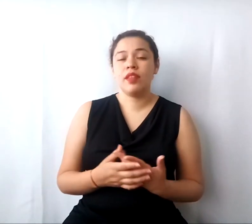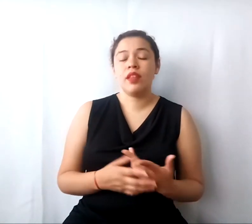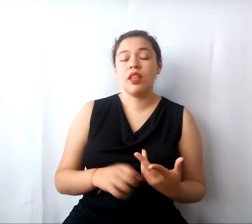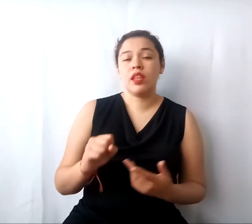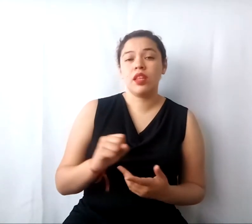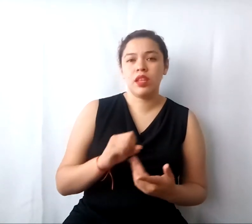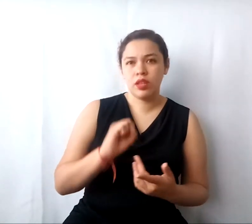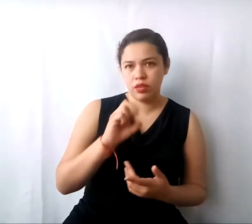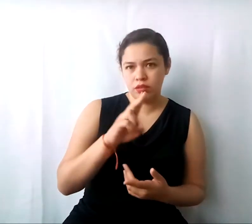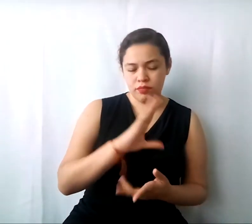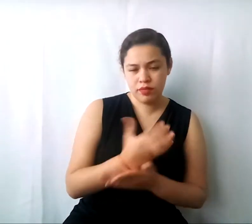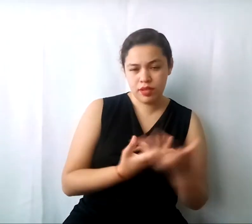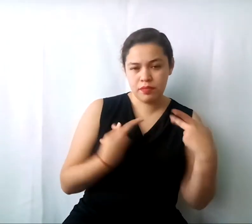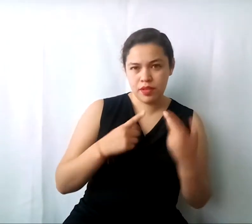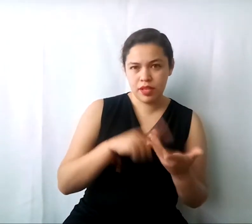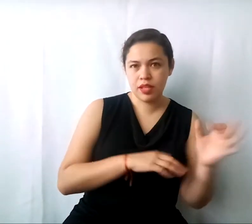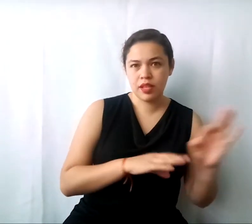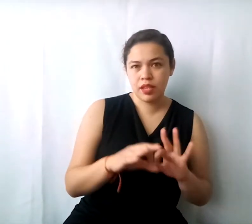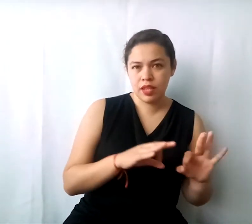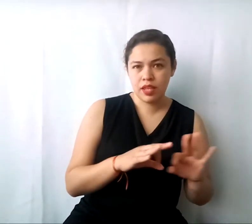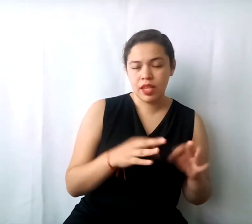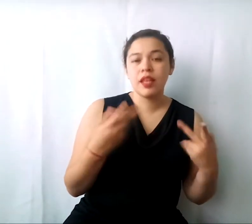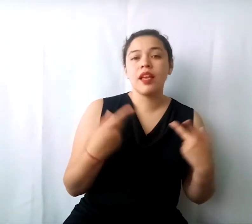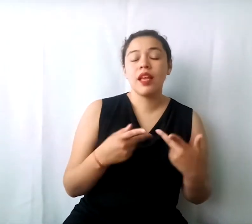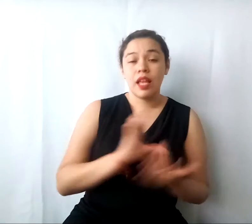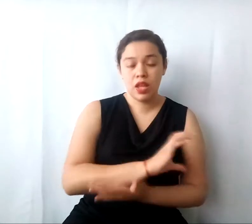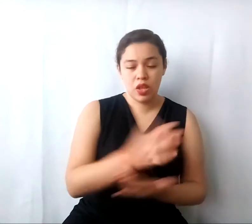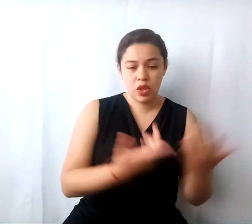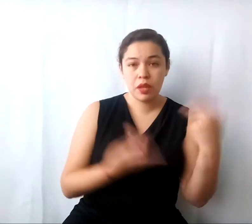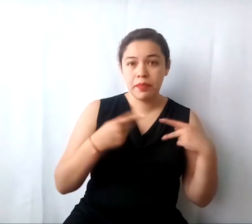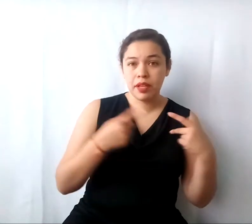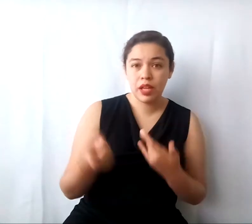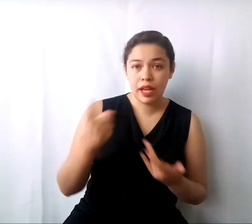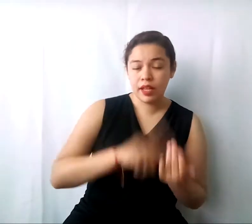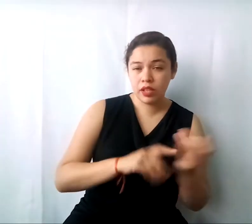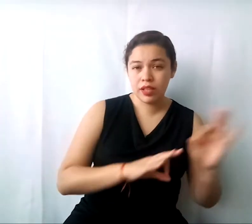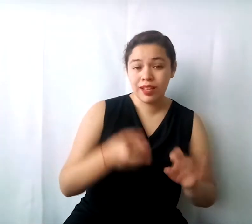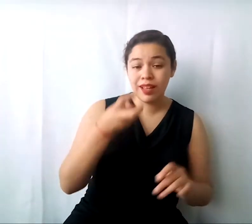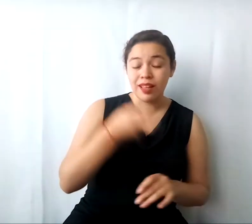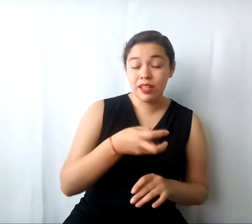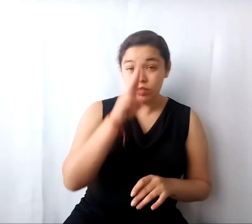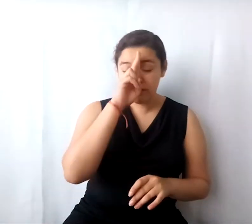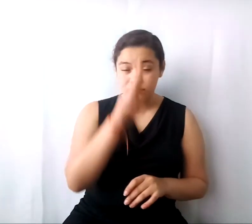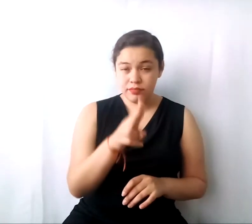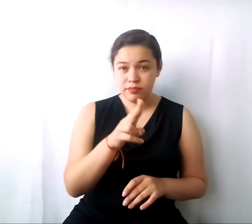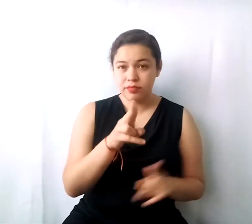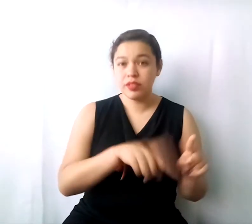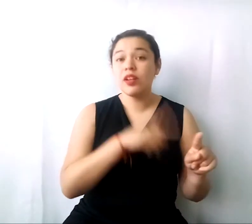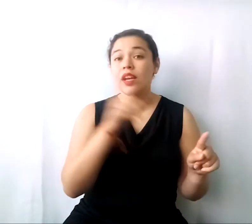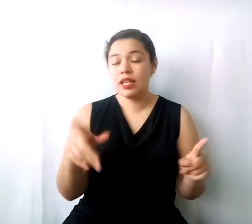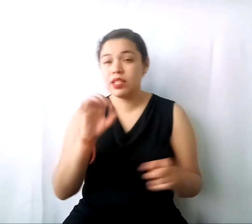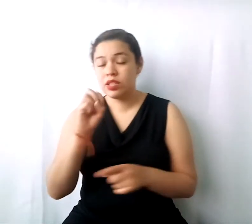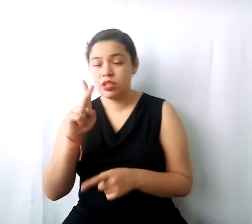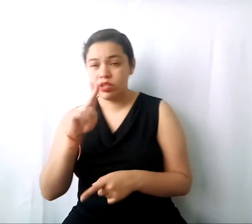personal, o sea, que el personal sea el objeto del contrato, está prohibido. Lo que se permite es la subcontratación